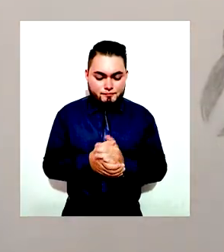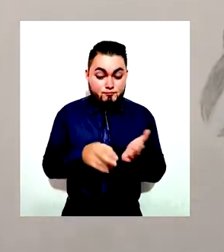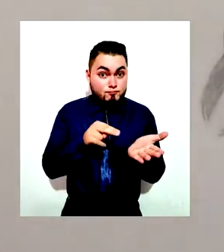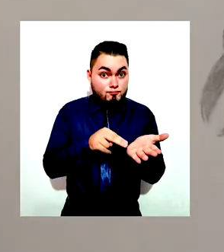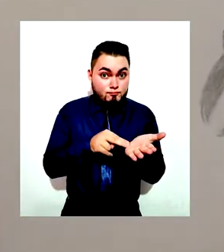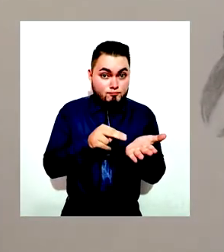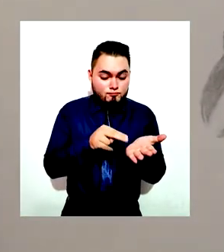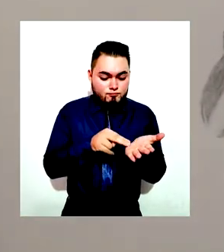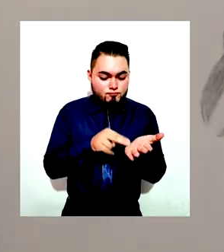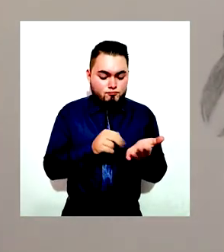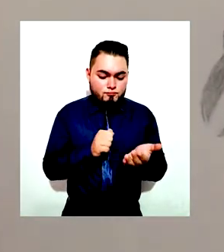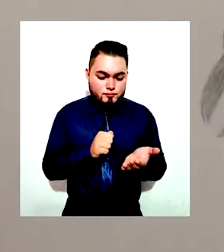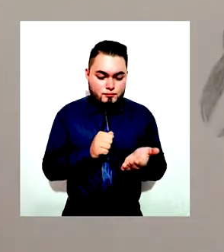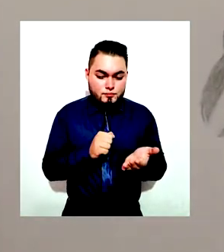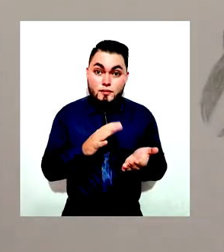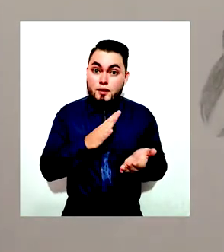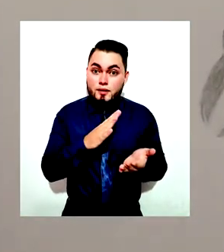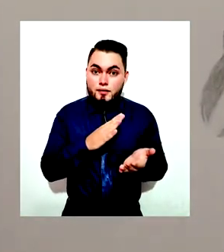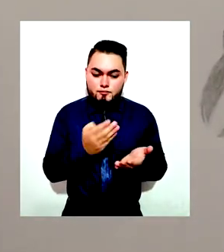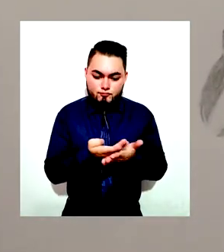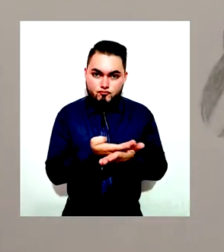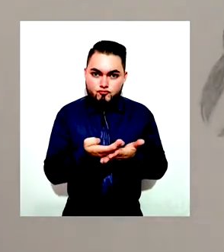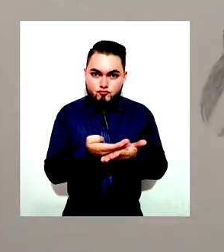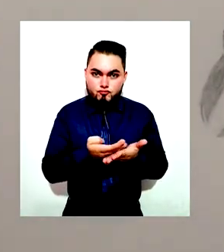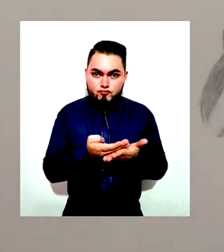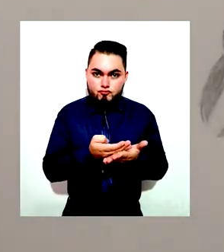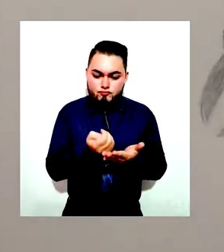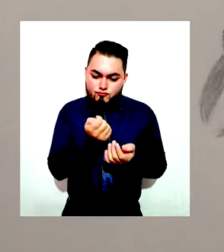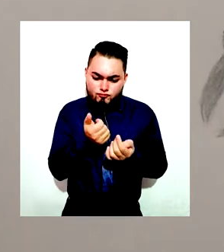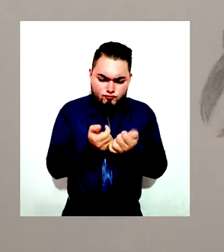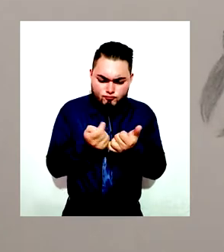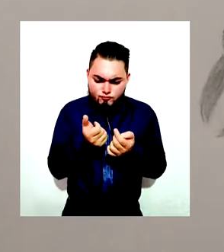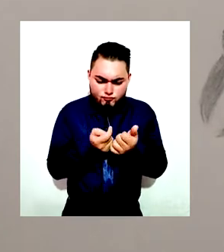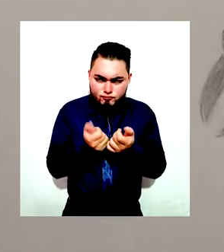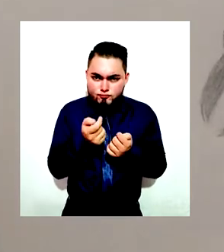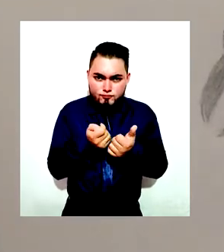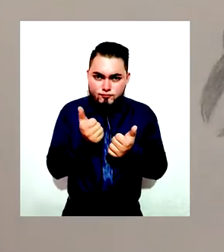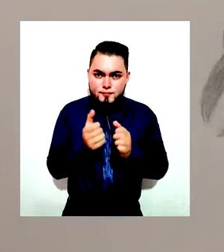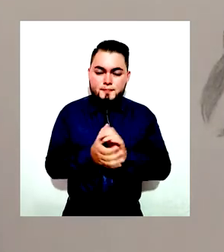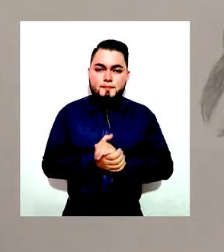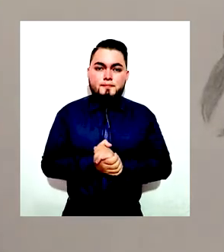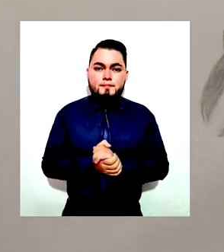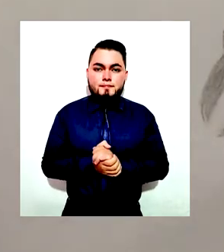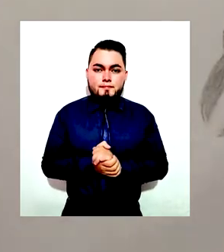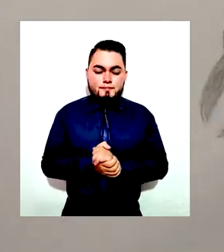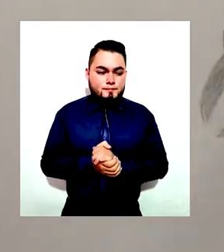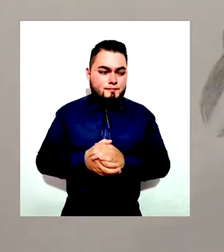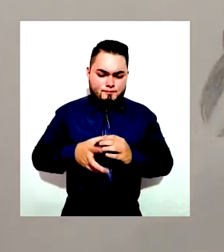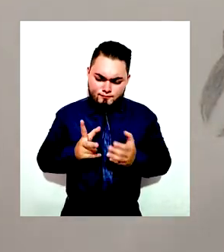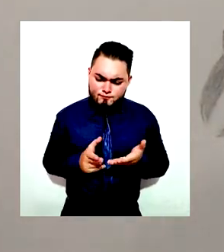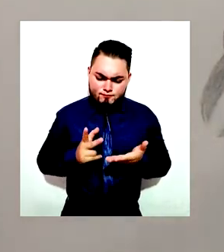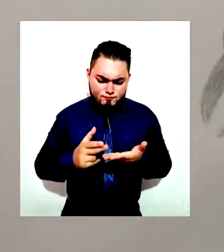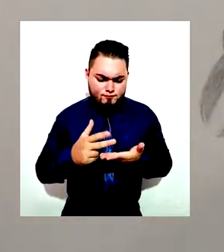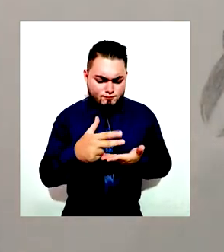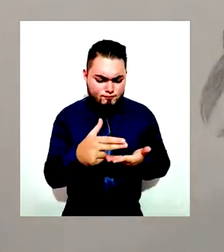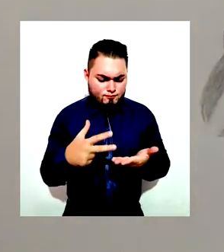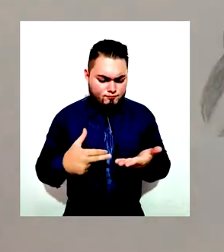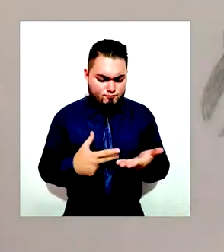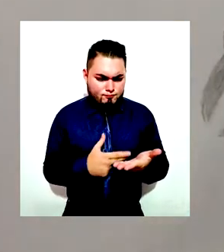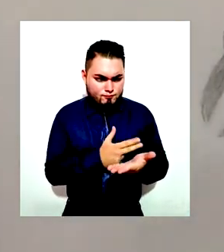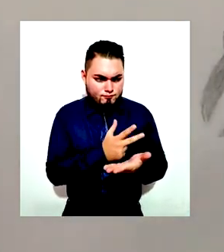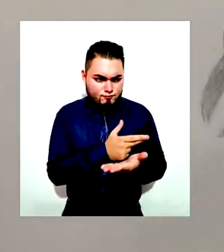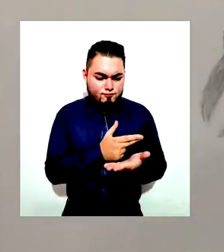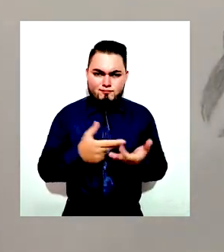Separaré los segmentos con espacios blancos, los cuales se denominan puentes. Ahora, al cortar las piezas, todos